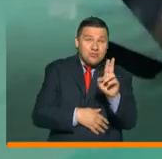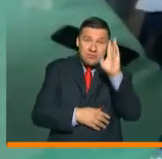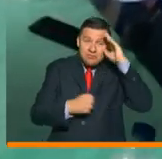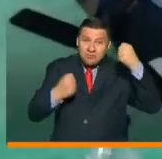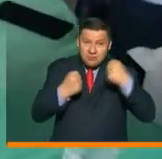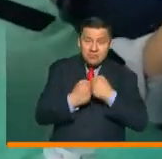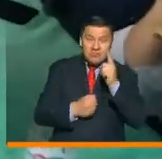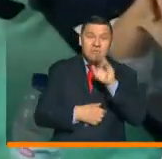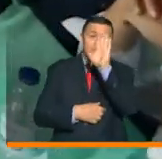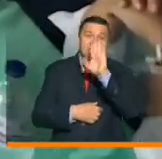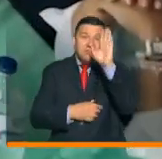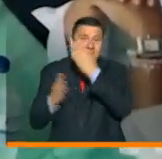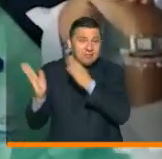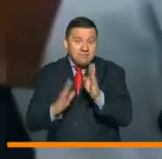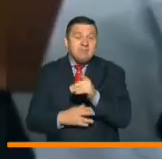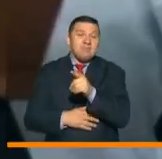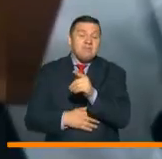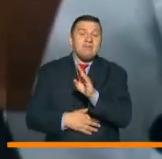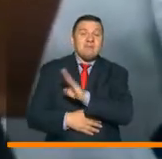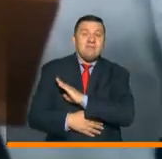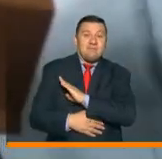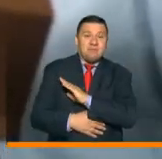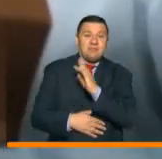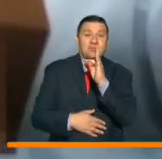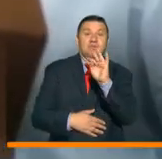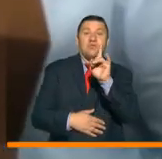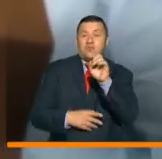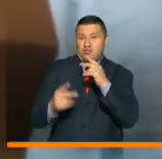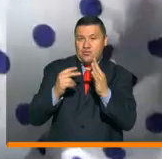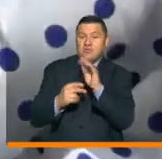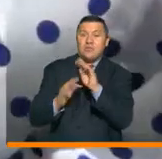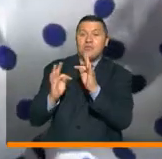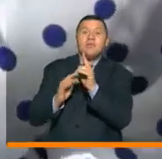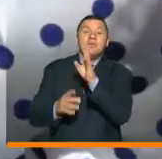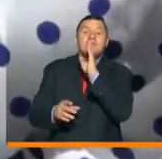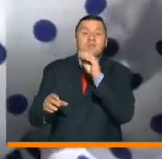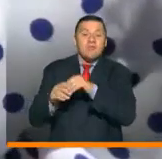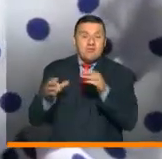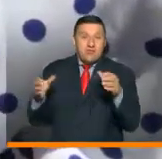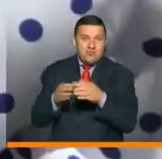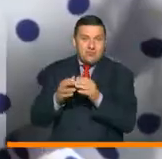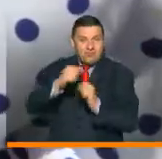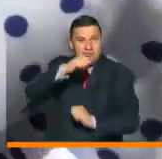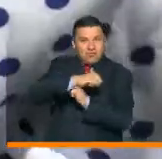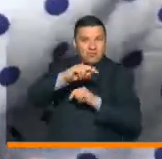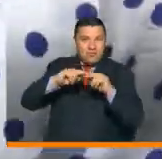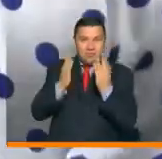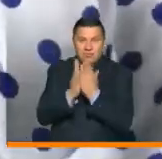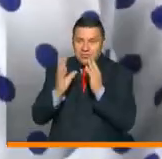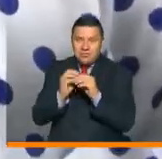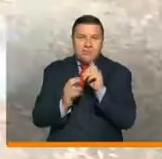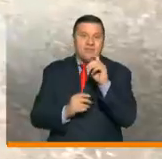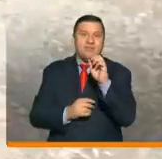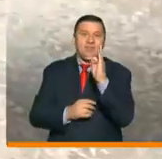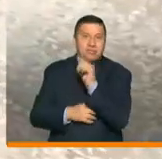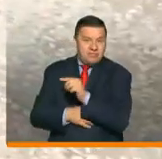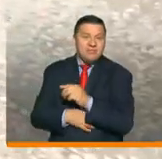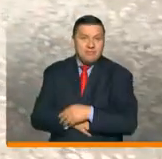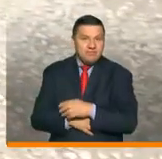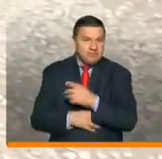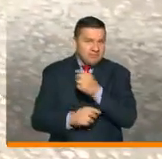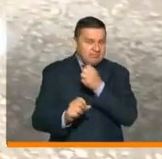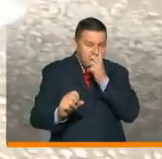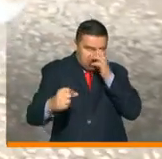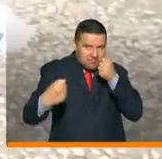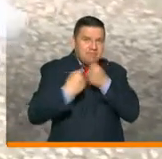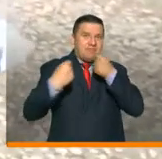el Departamento Nacional de Planeación, la Alcaldía de Toluviejo y el Fondo de Financiamiento de la Infraestructura Educativa, FIE. Producto del Pacto del